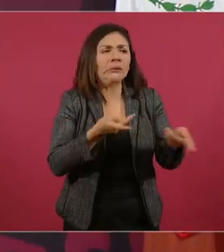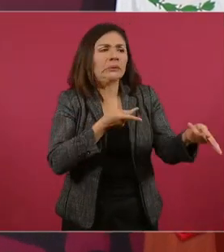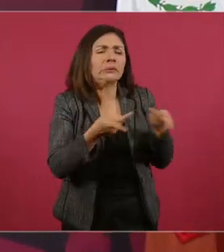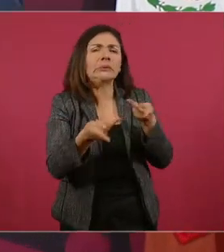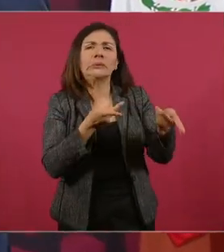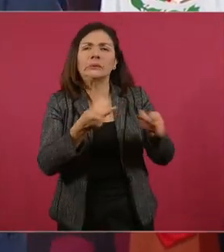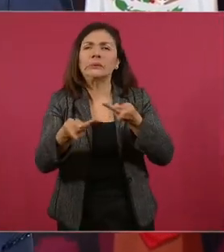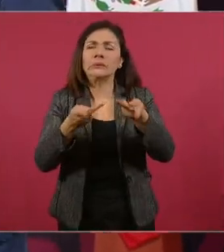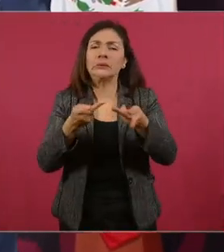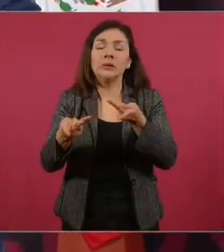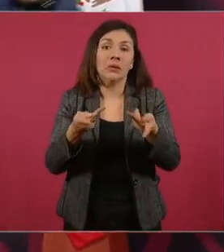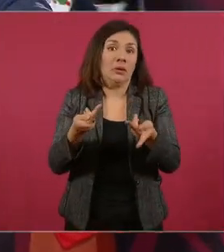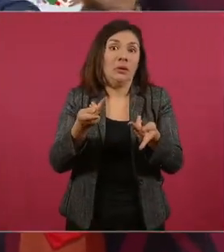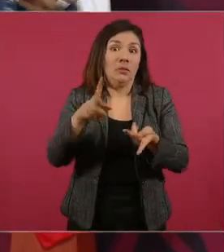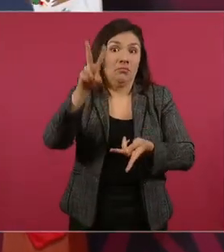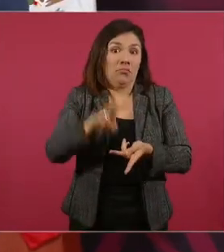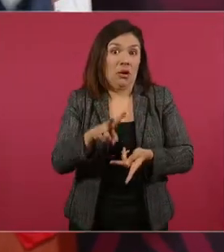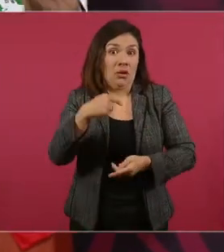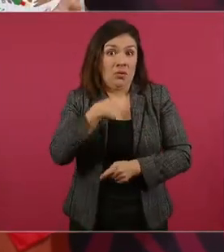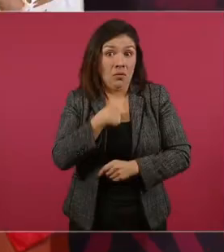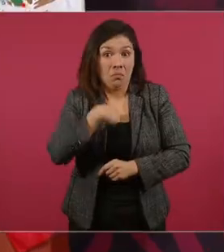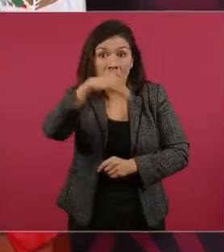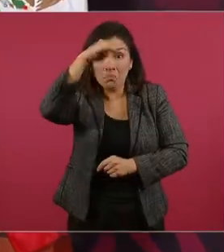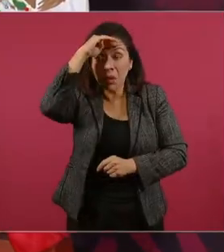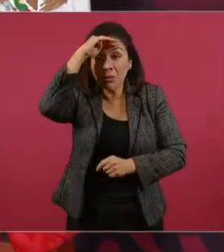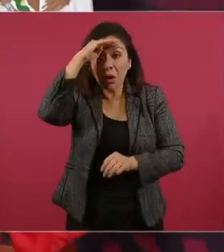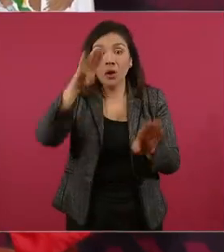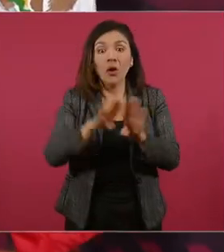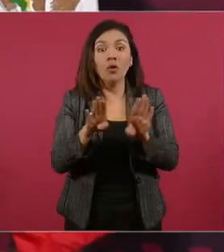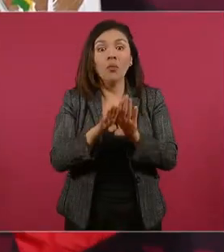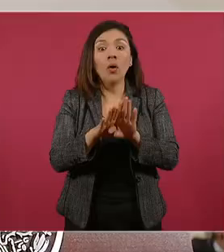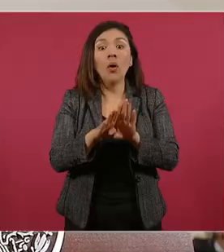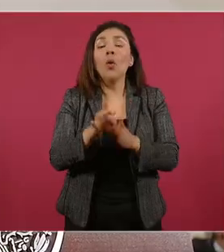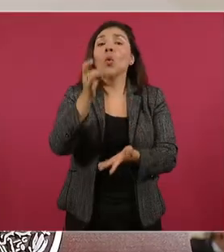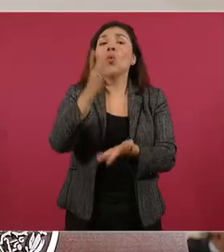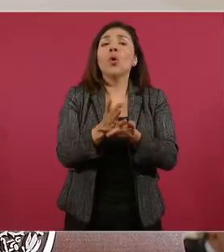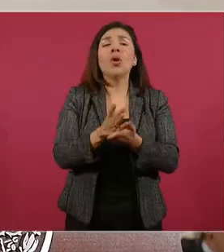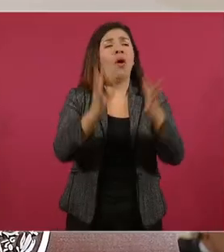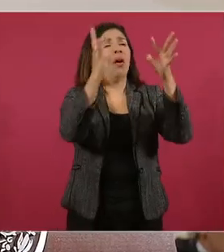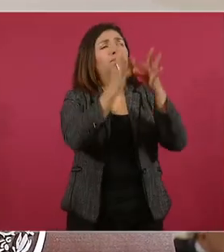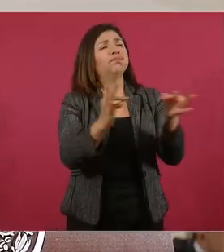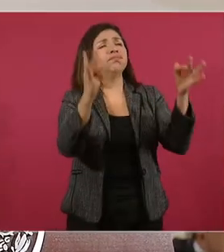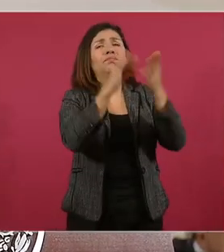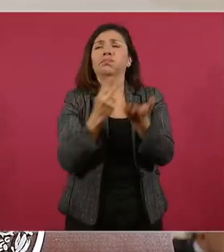porque nosotros no nos quedamos en el discurso,